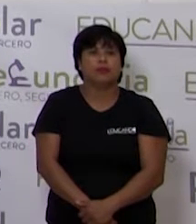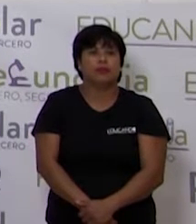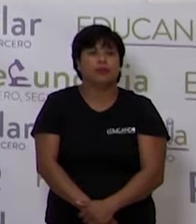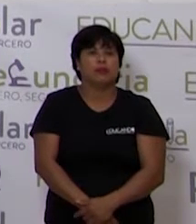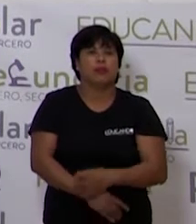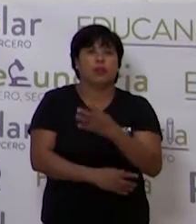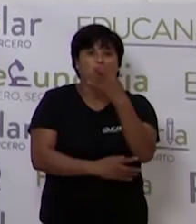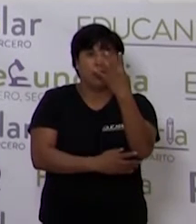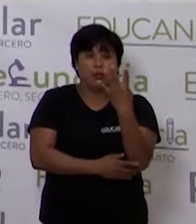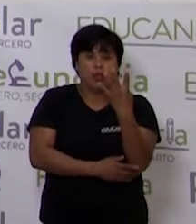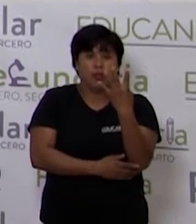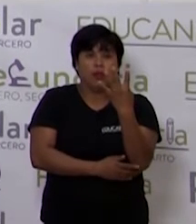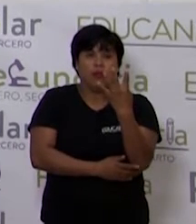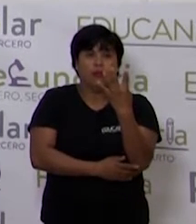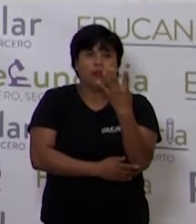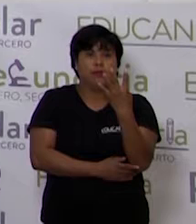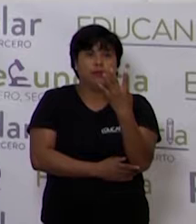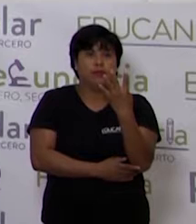4,